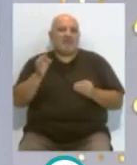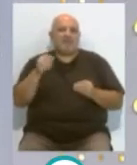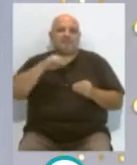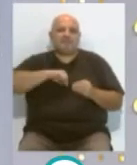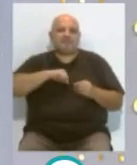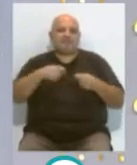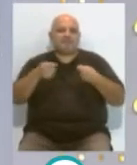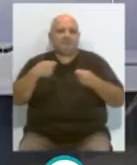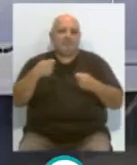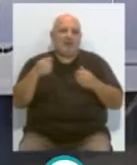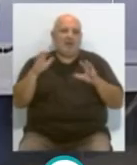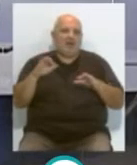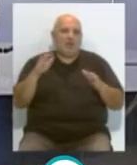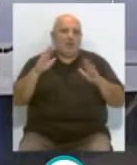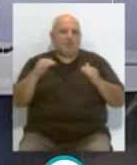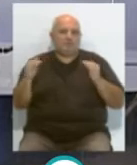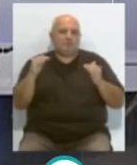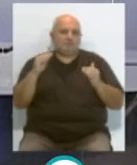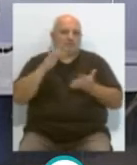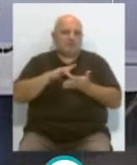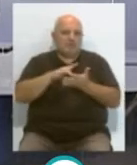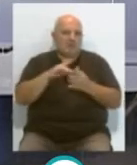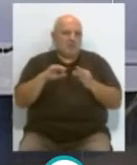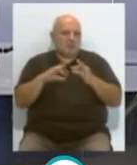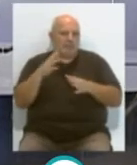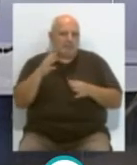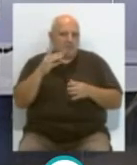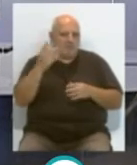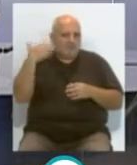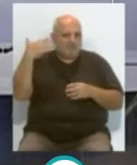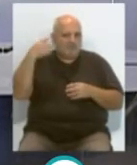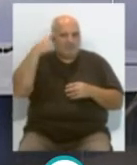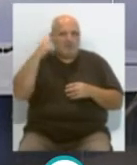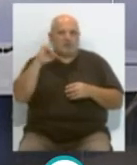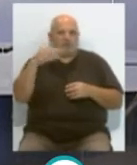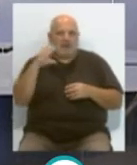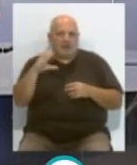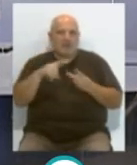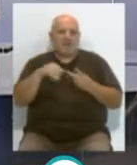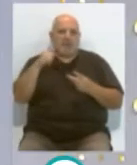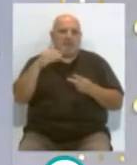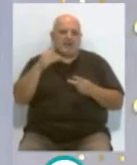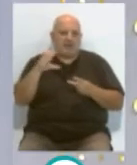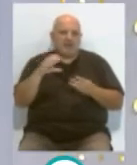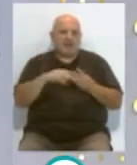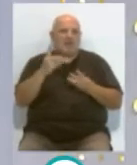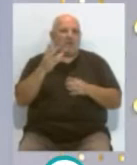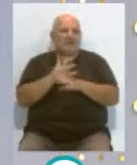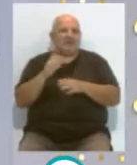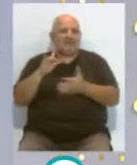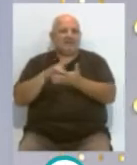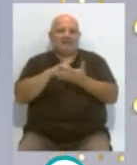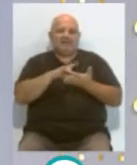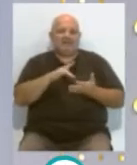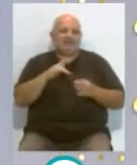el mercado balcánico en el Cádiz últimamente no hemos tenido mucha suerte. Hay que recordar Jovanovic, Malvasi, Samponji, son jugadores que no